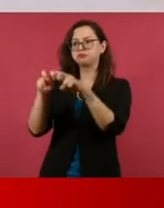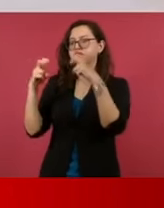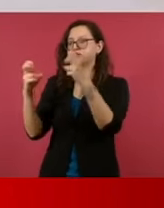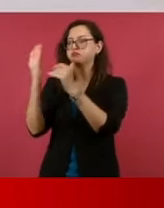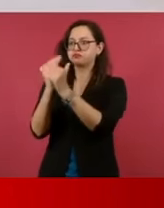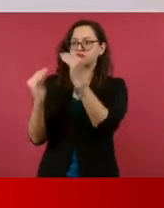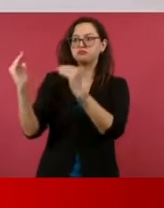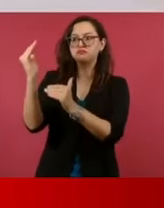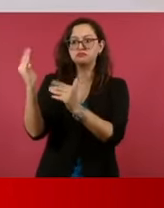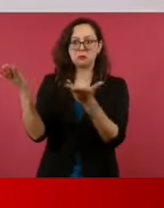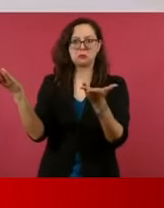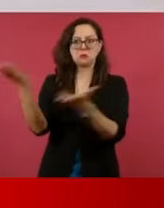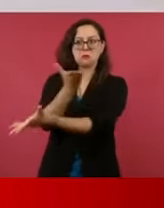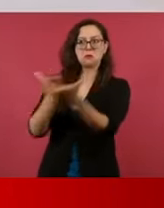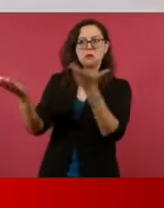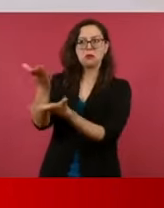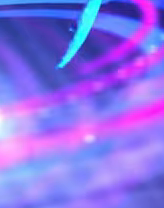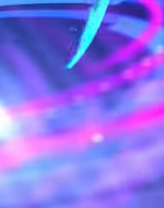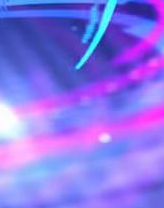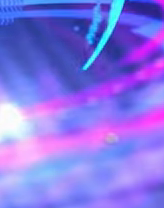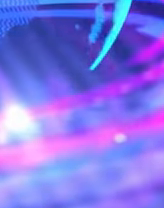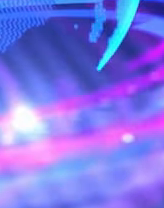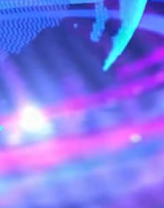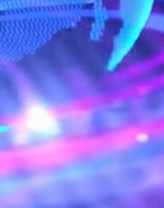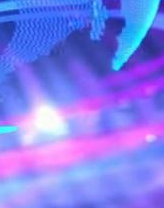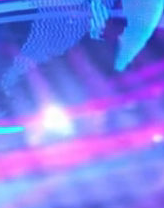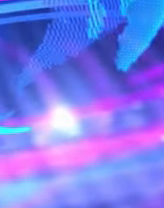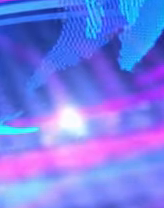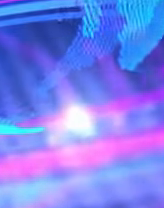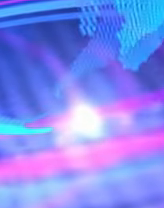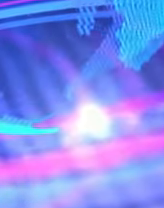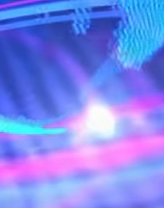los trabajadores del Poder Judicial.